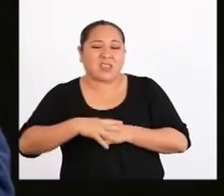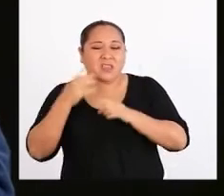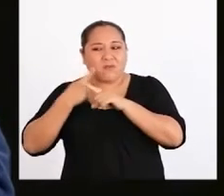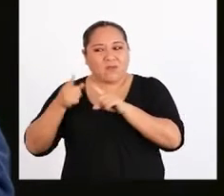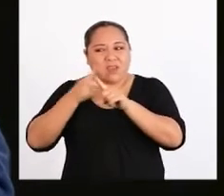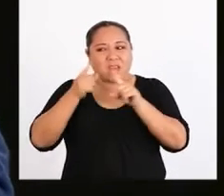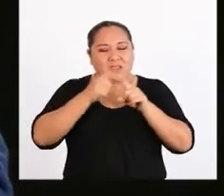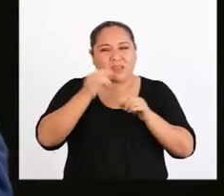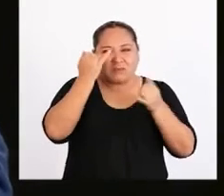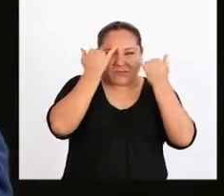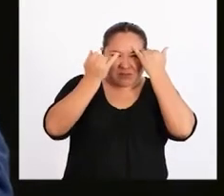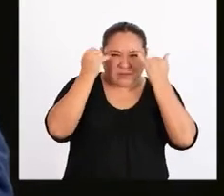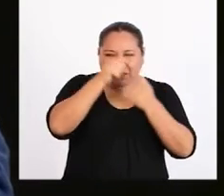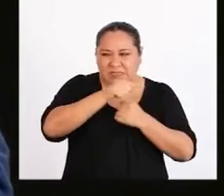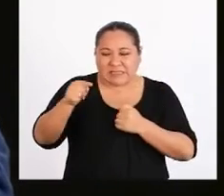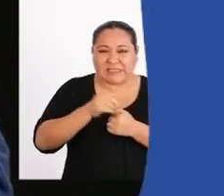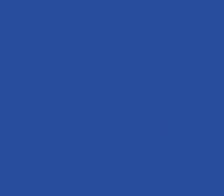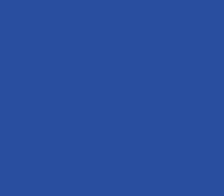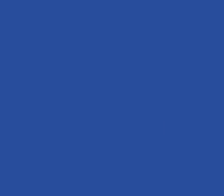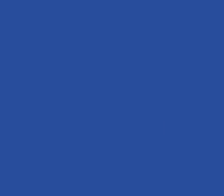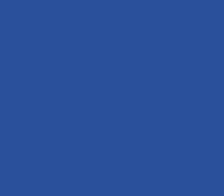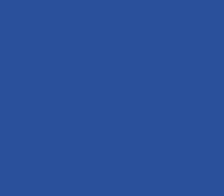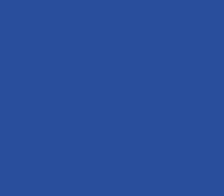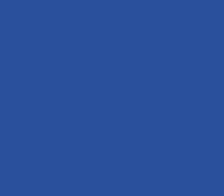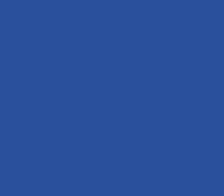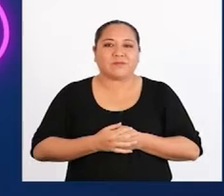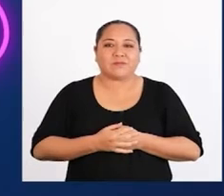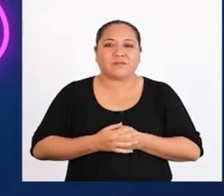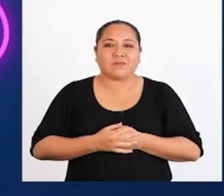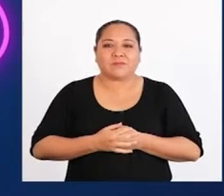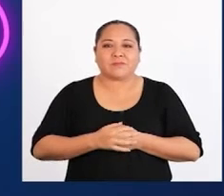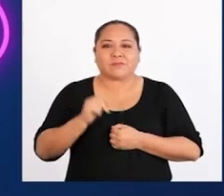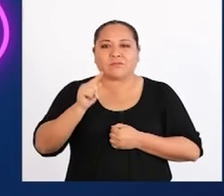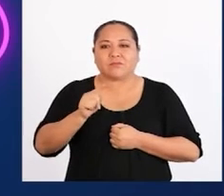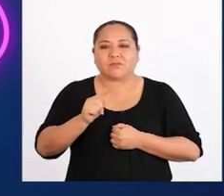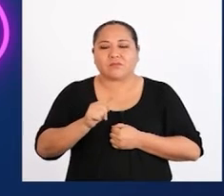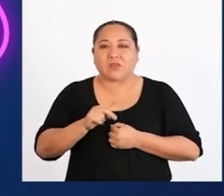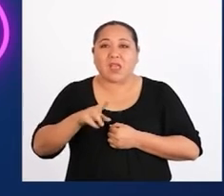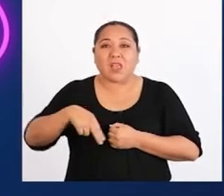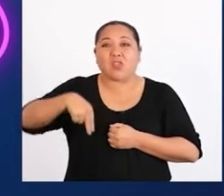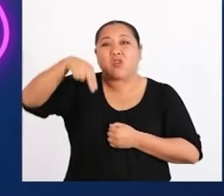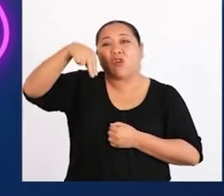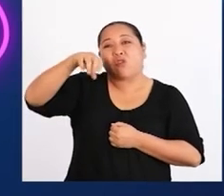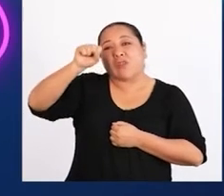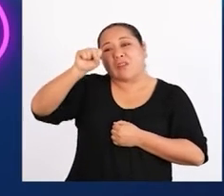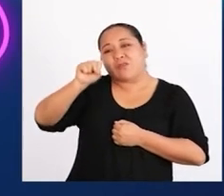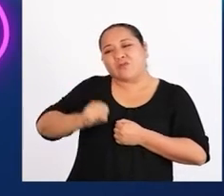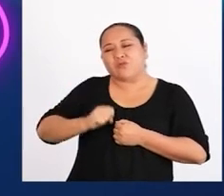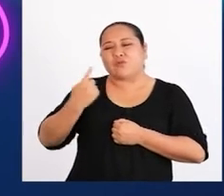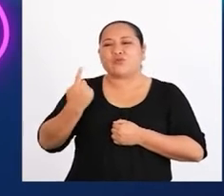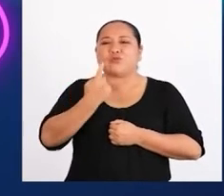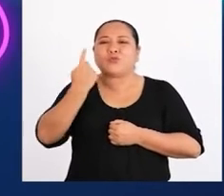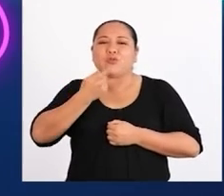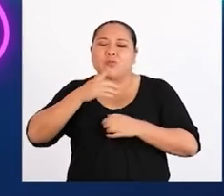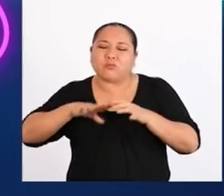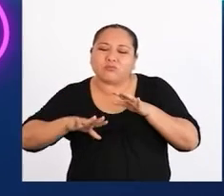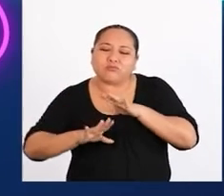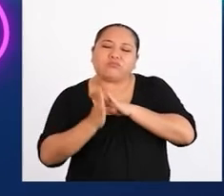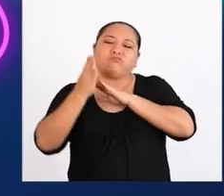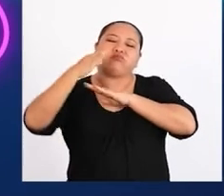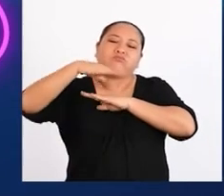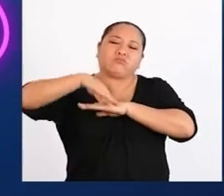distintas posiciones que esto genera. La que vino del norte y del sur y solita brotó de